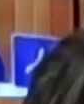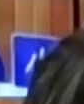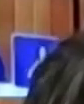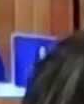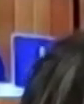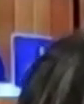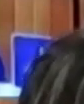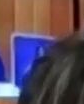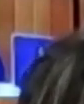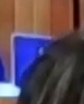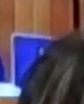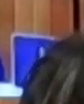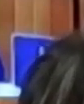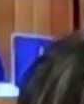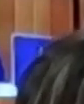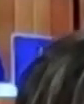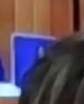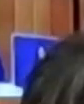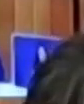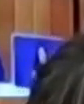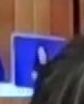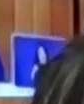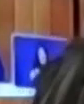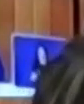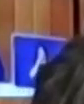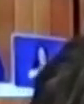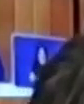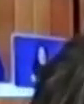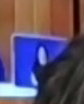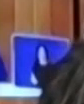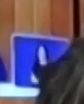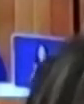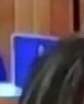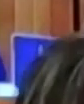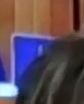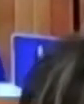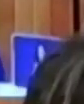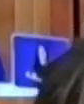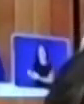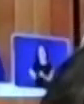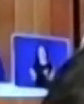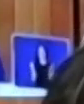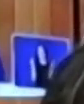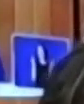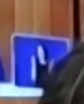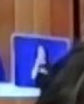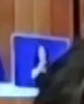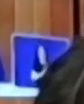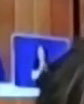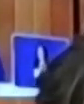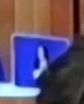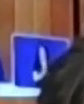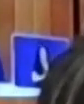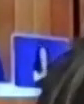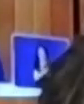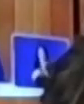como xa te ha comentado Iván e aquí, absolutamente normais, que o único que se pide primeiro é que se lle dé a voz á